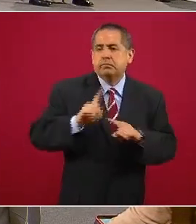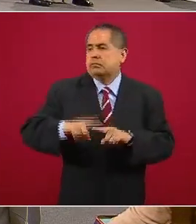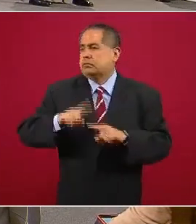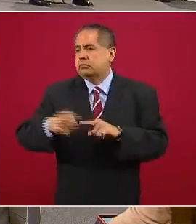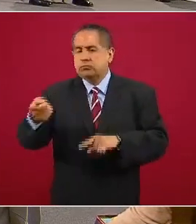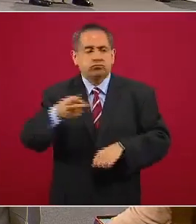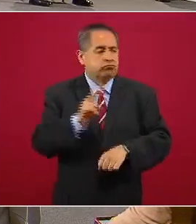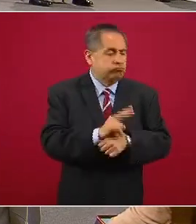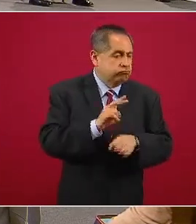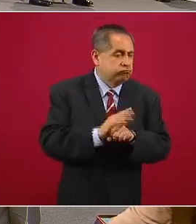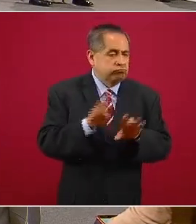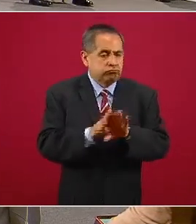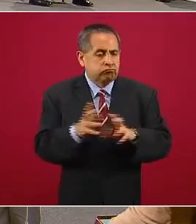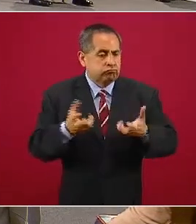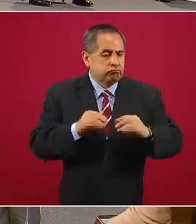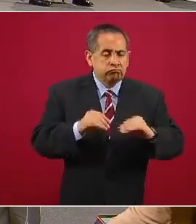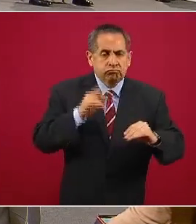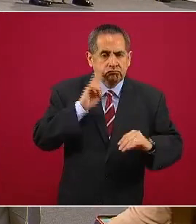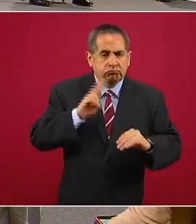lo opera?